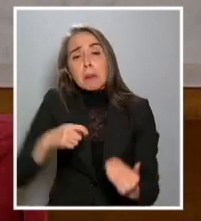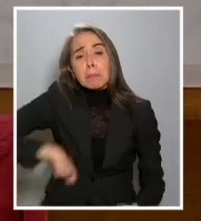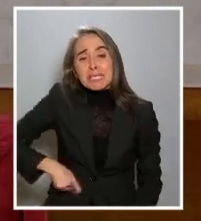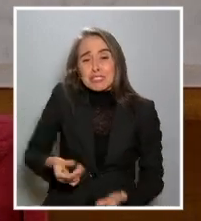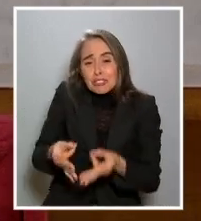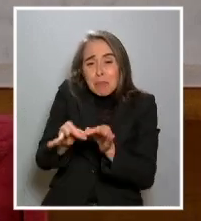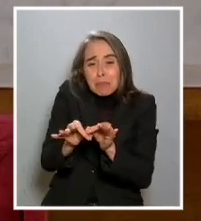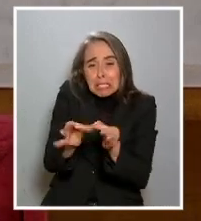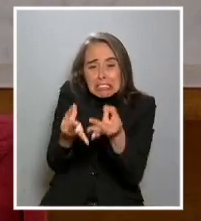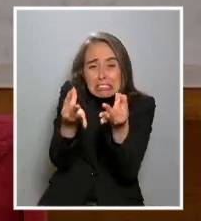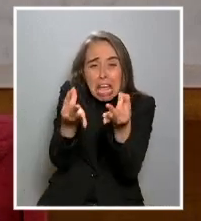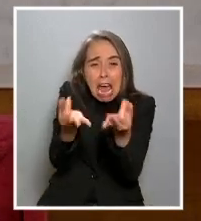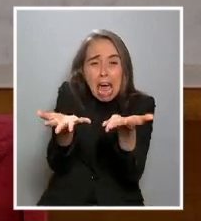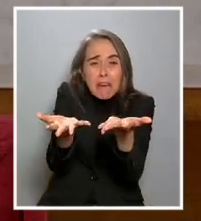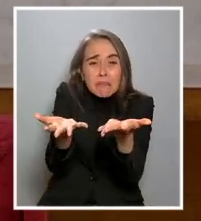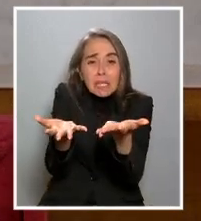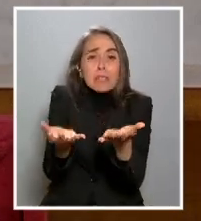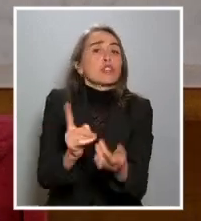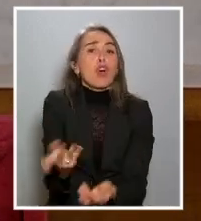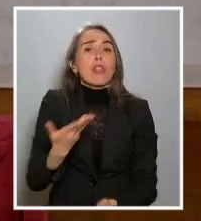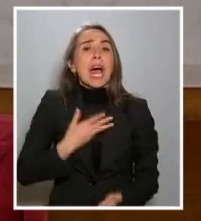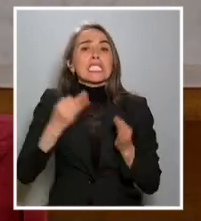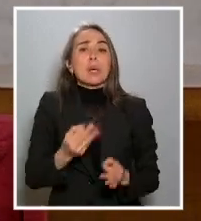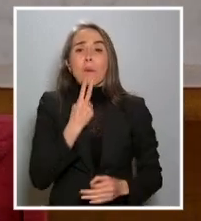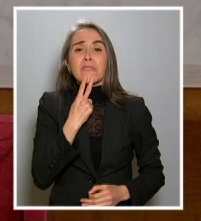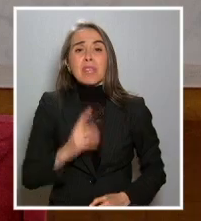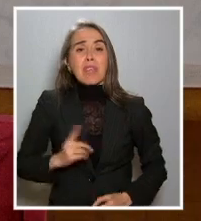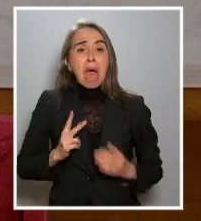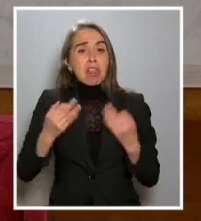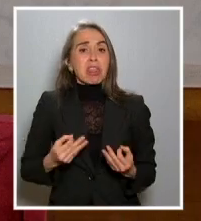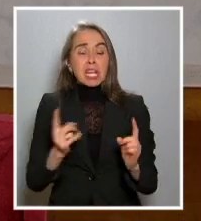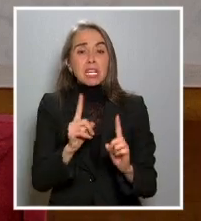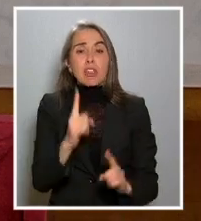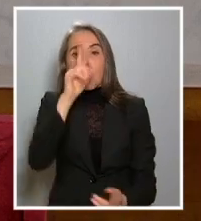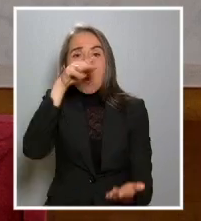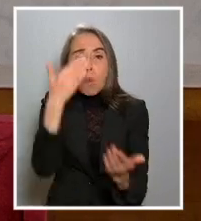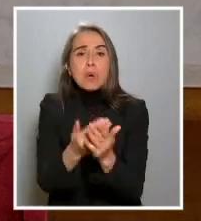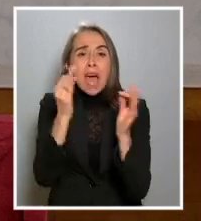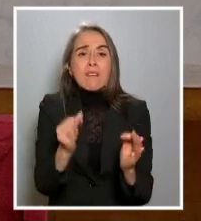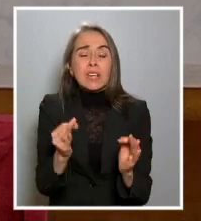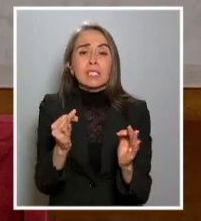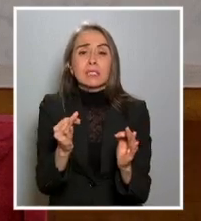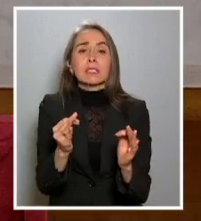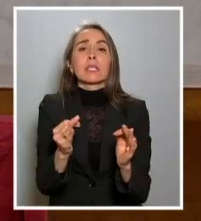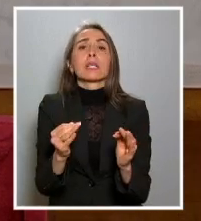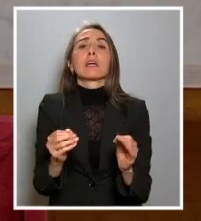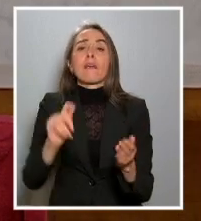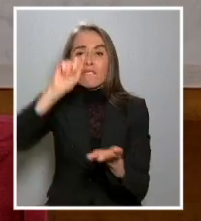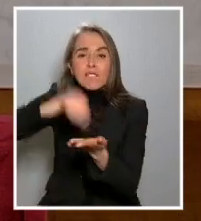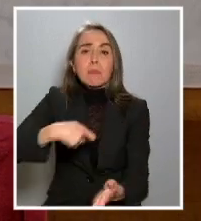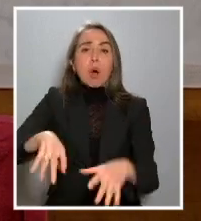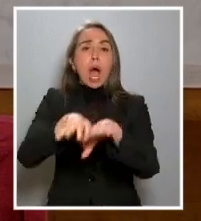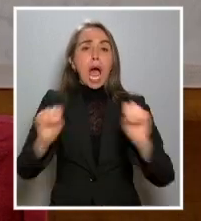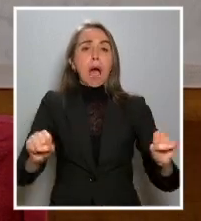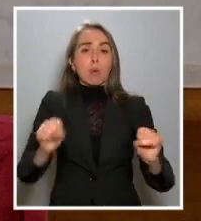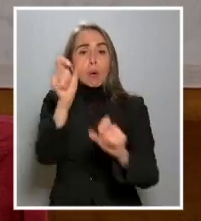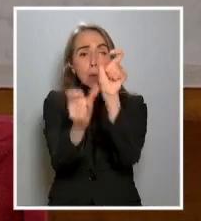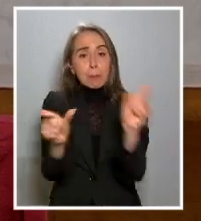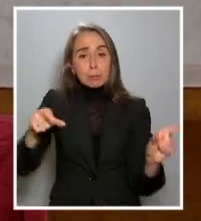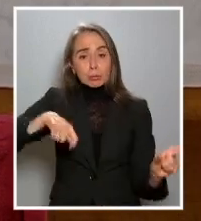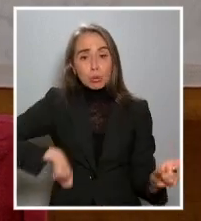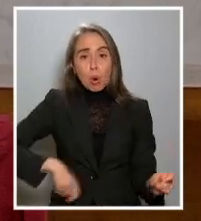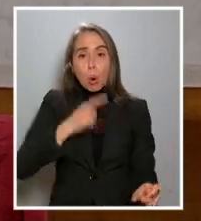pensión miserable, que no le garantiza una vida digna y que de una vez por todas cerremos un acuerdo. Porque los